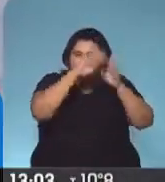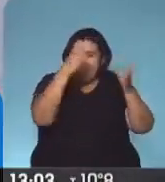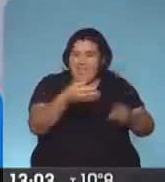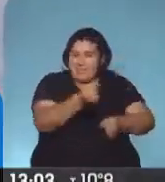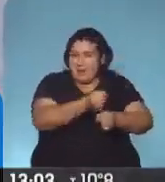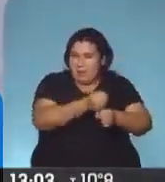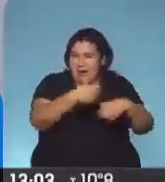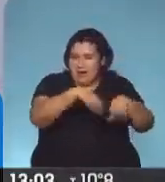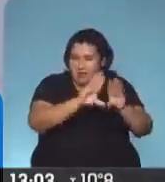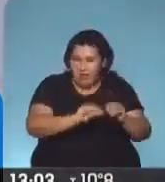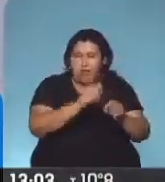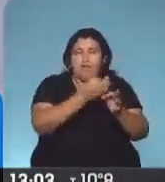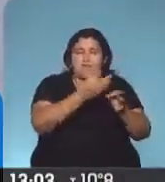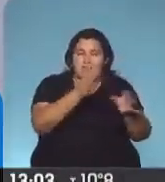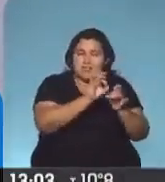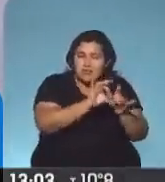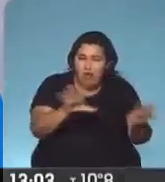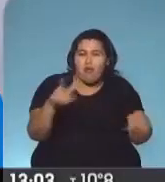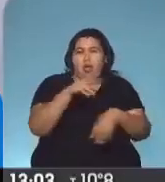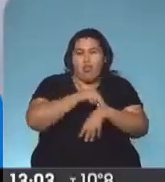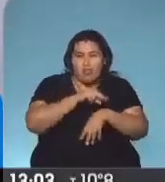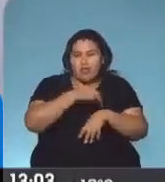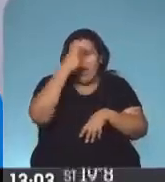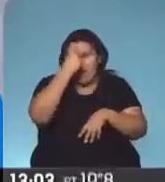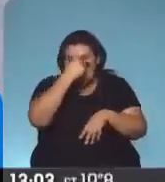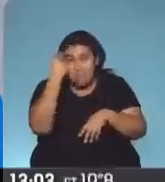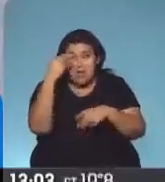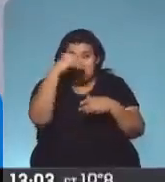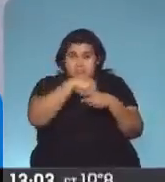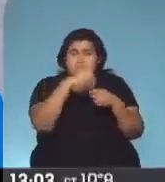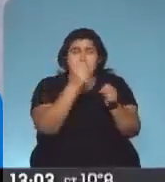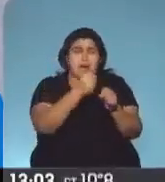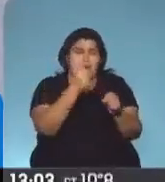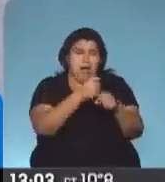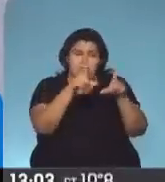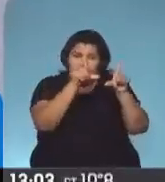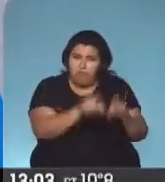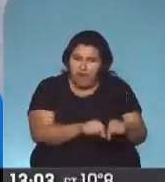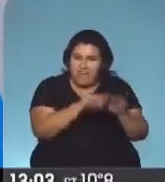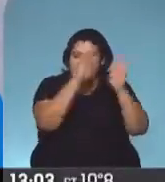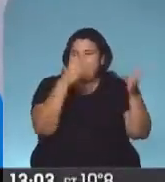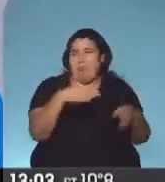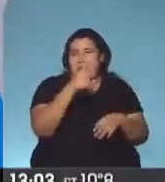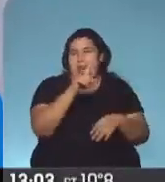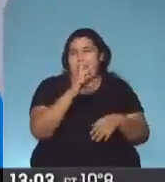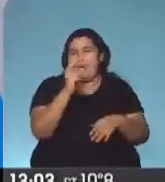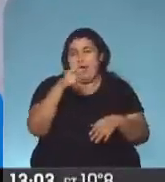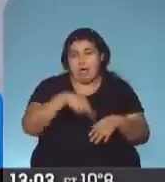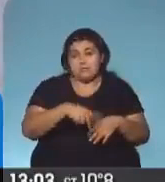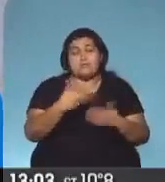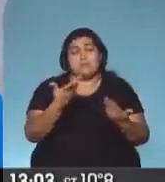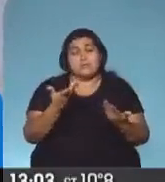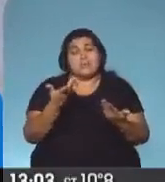trabajadores infectólogos médicos doctores enfermeros que están trabajando aquí en el instituto malbrán pero recibieron